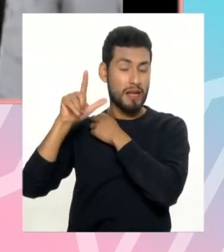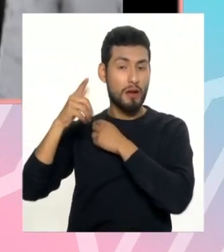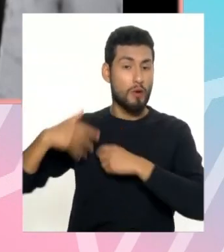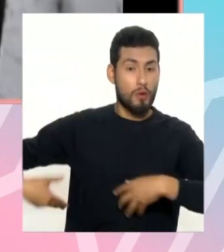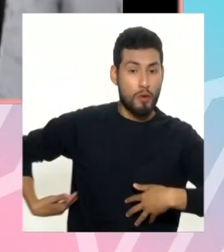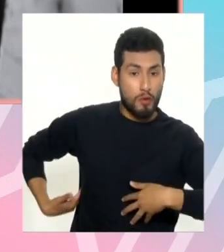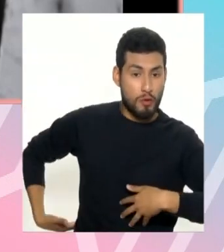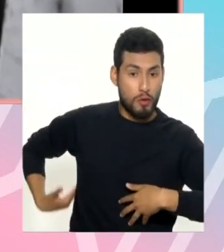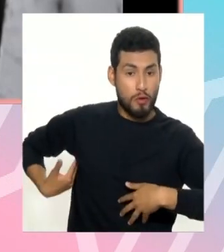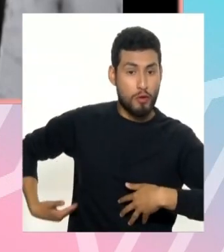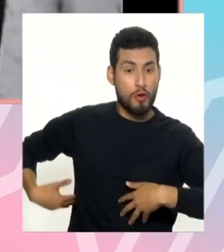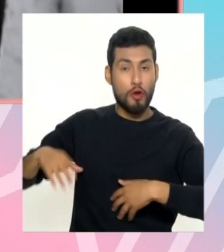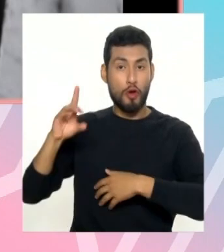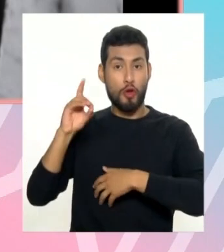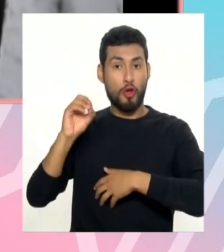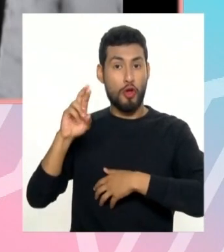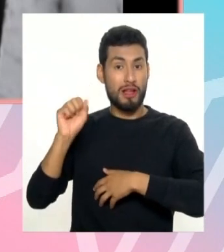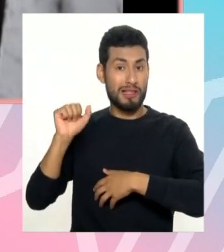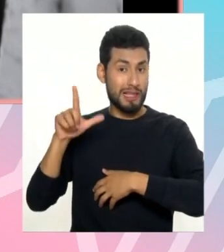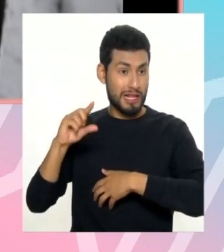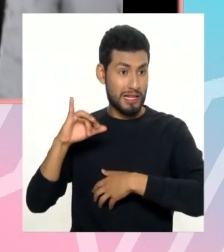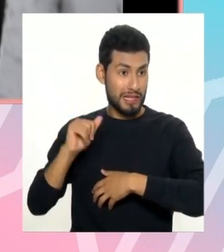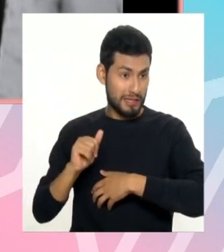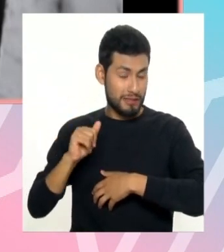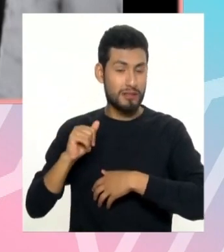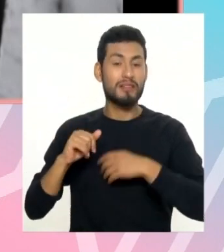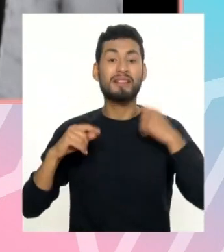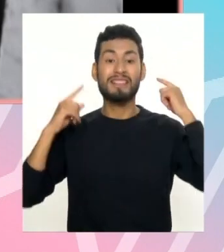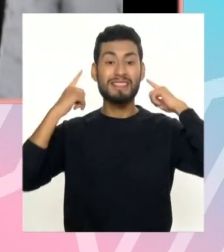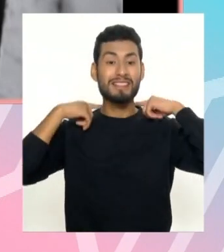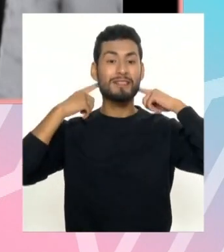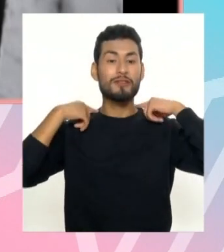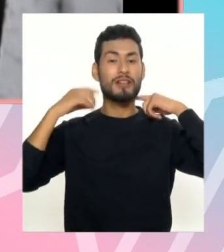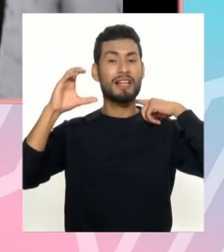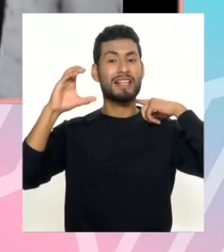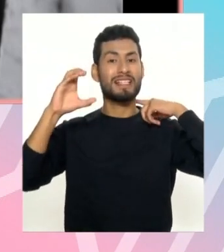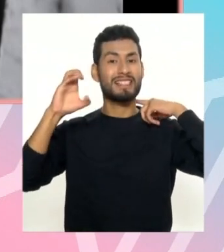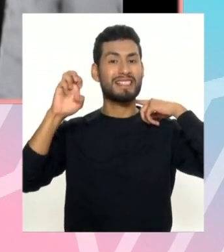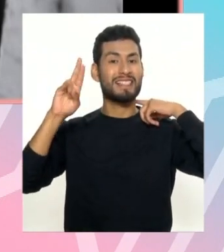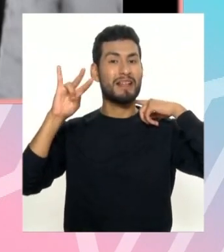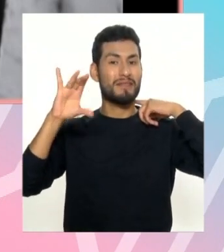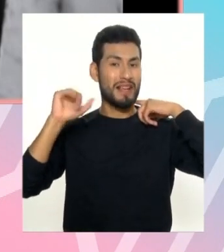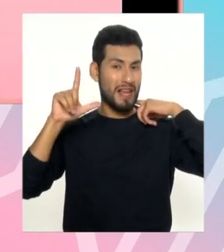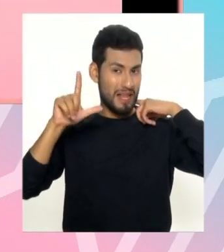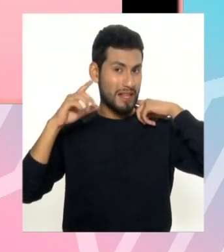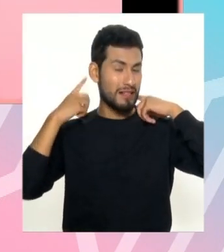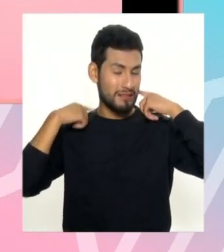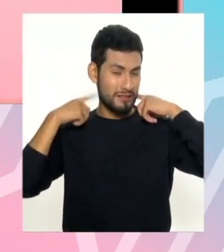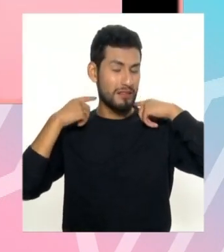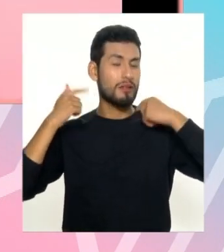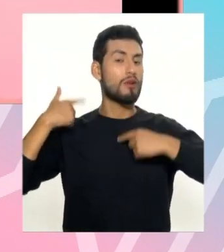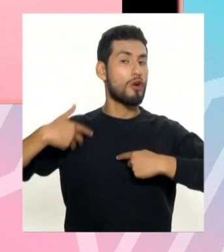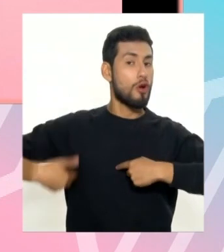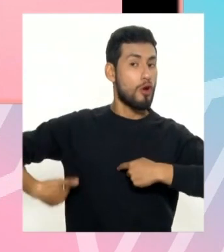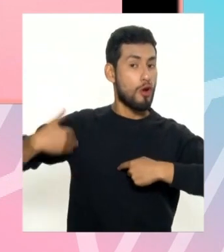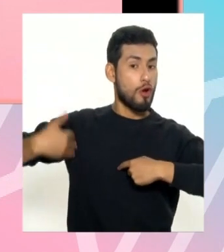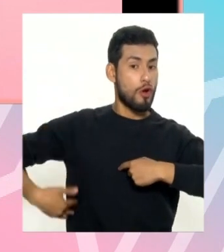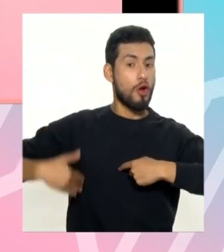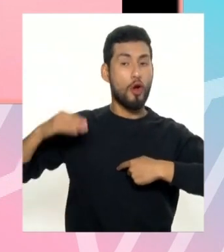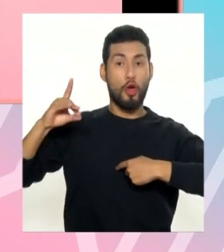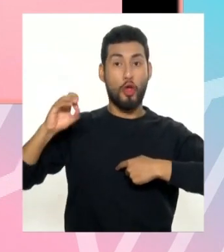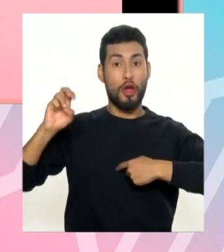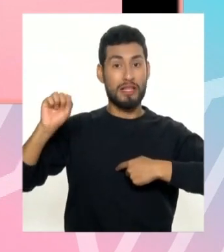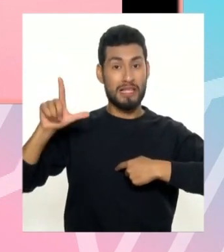dorsal, dorsalgia. Es la parte de dolor, en la parte del dolor del cuello, ¿no? A veces a nivel dorsal o también el dolor